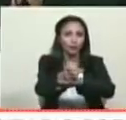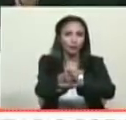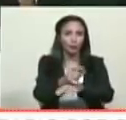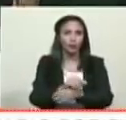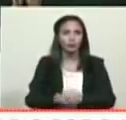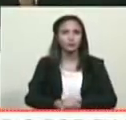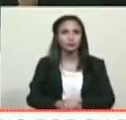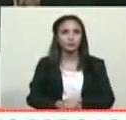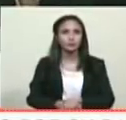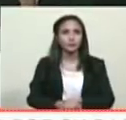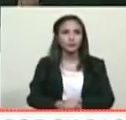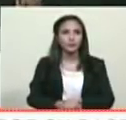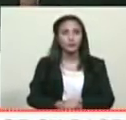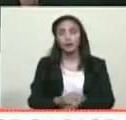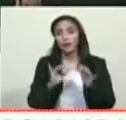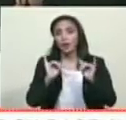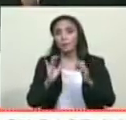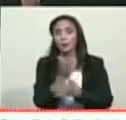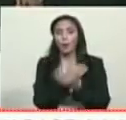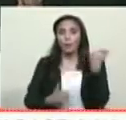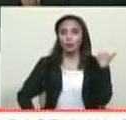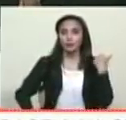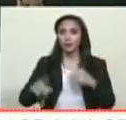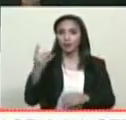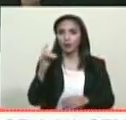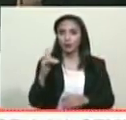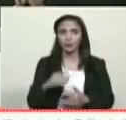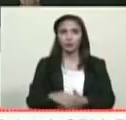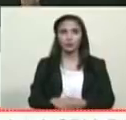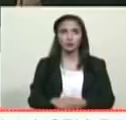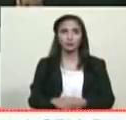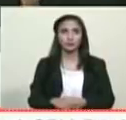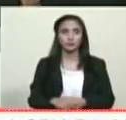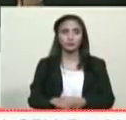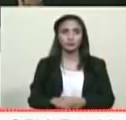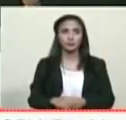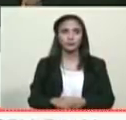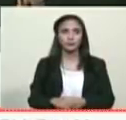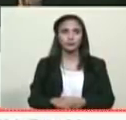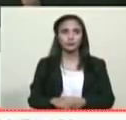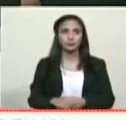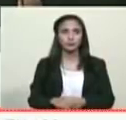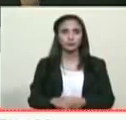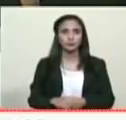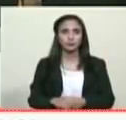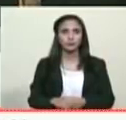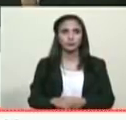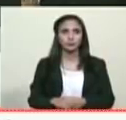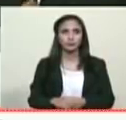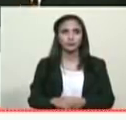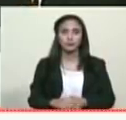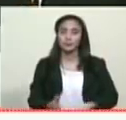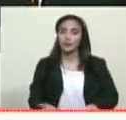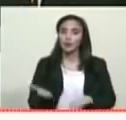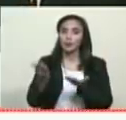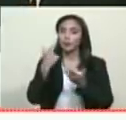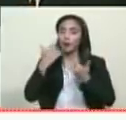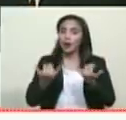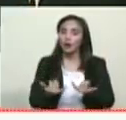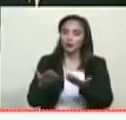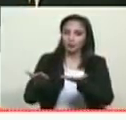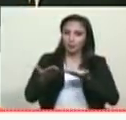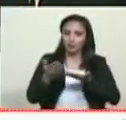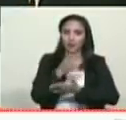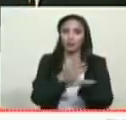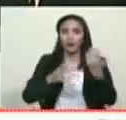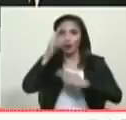Caracas, el excelentísimo presidente del Estado Plurinacional de Bolivia, Evo Morales, el honoris causa en